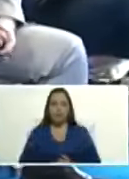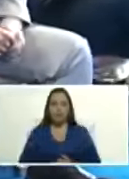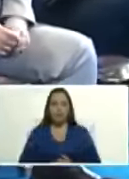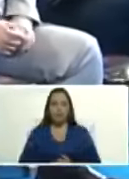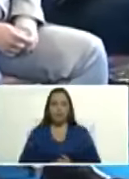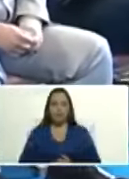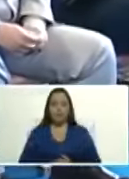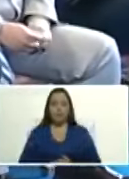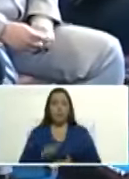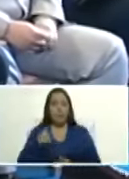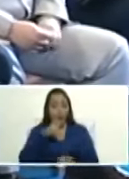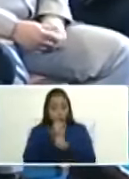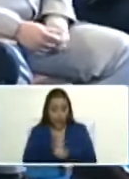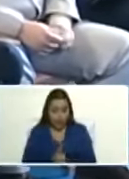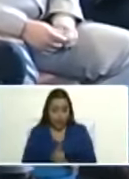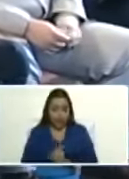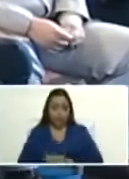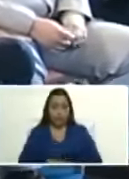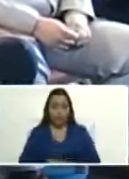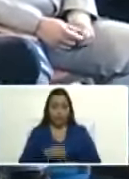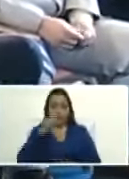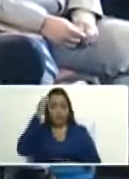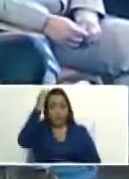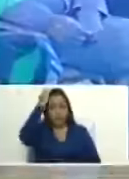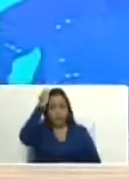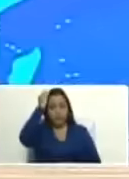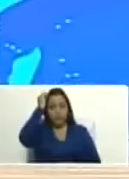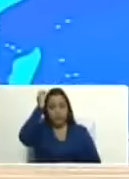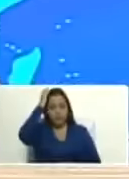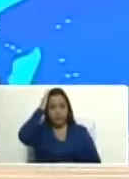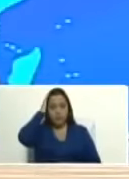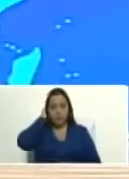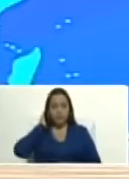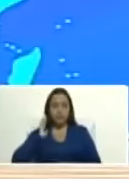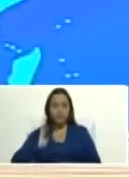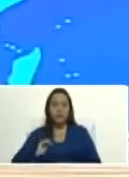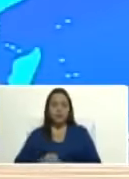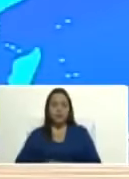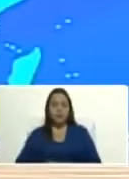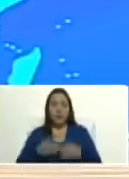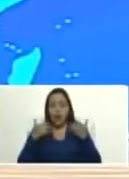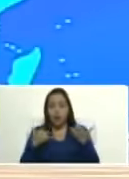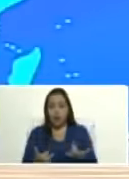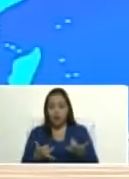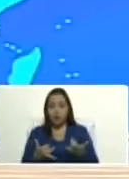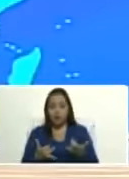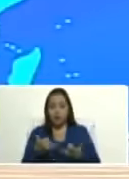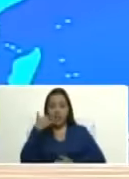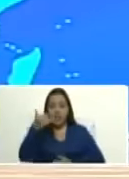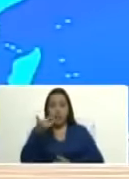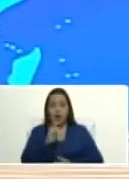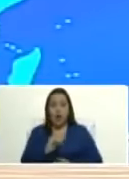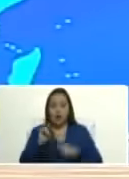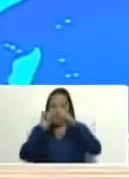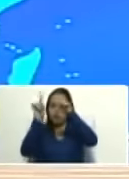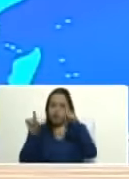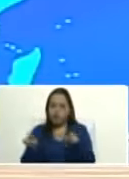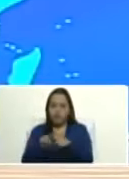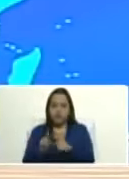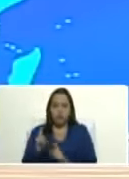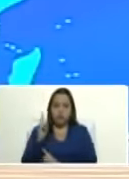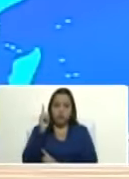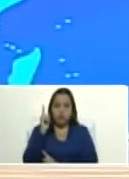Bueno, espero que le estén dando con el teléfono. Mira, ahí está el QR que ustedes ven ahí. Es mi nuevo canal.